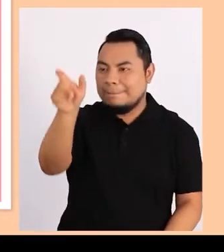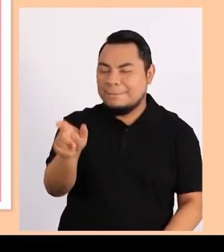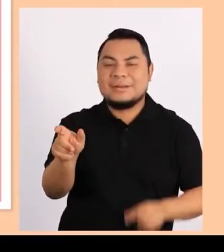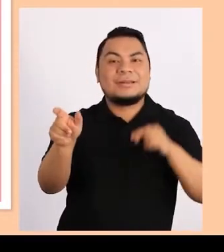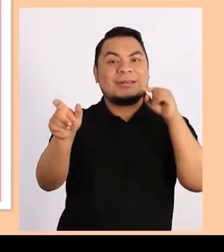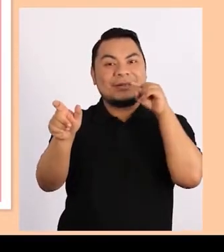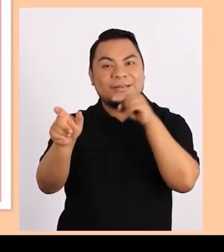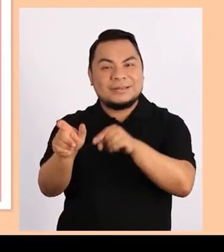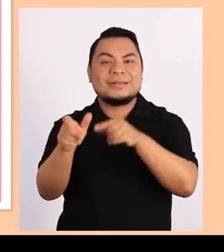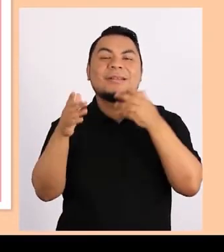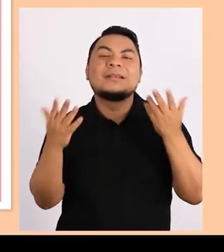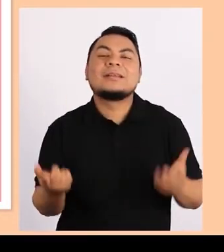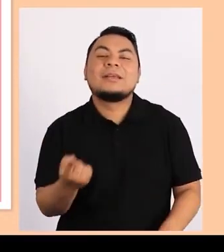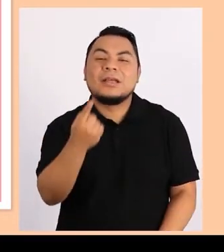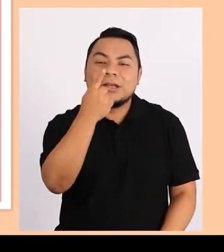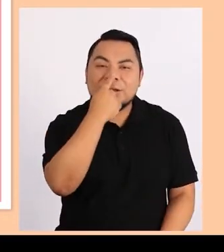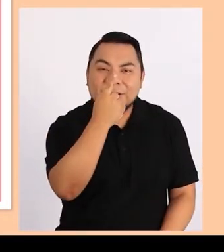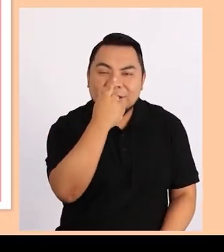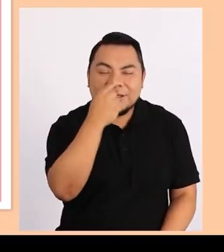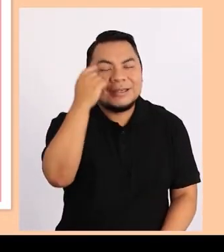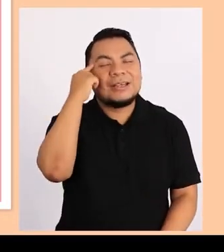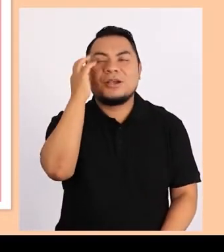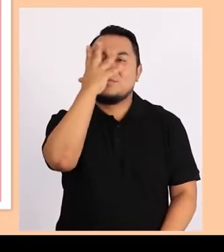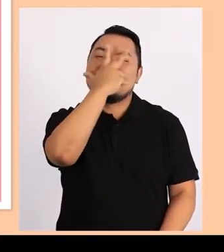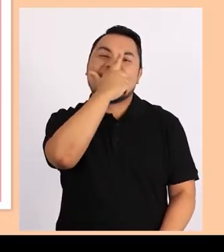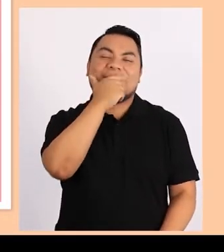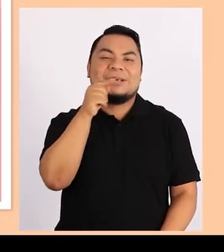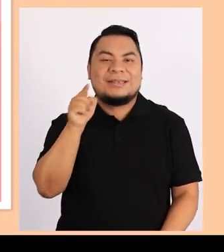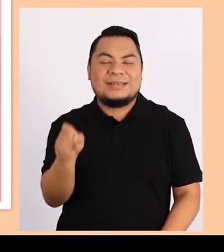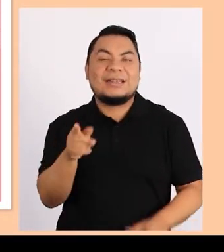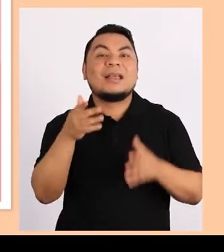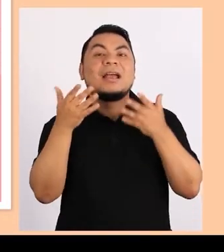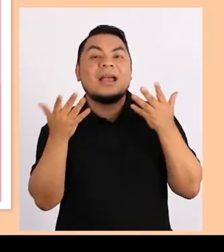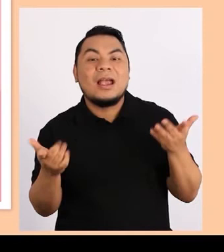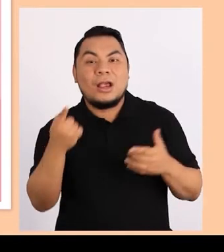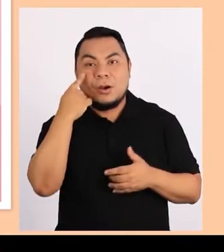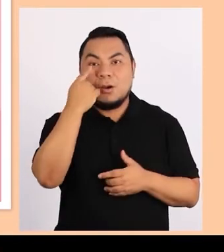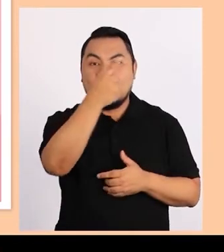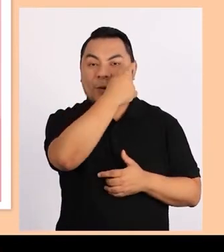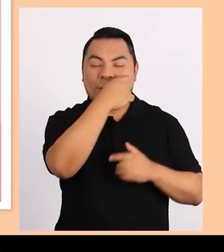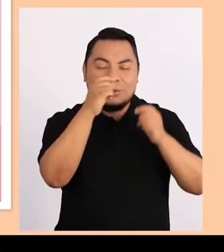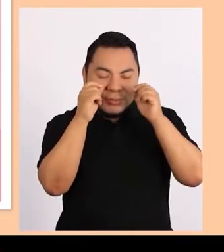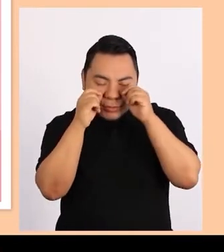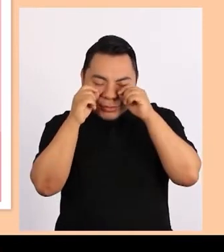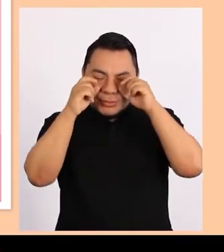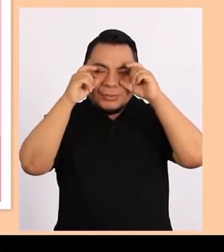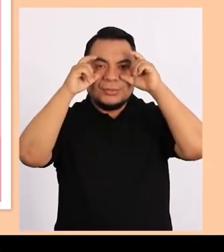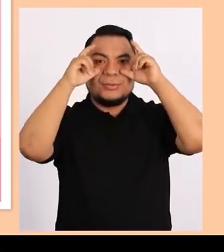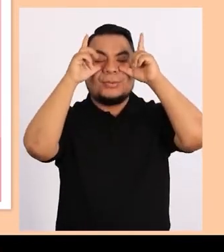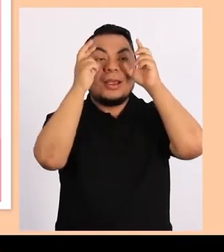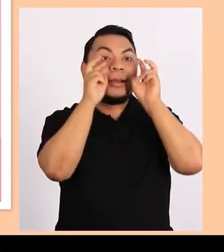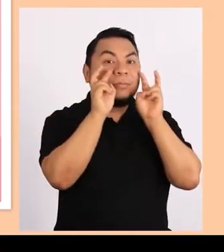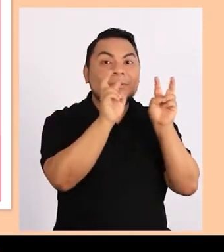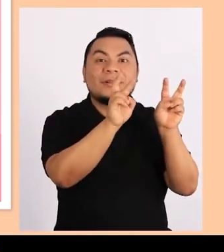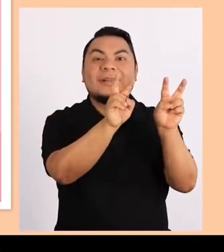Una persona con naricita bella abre sus